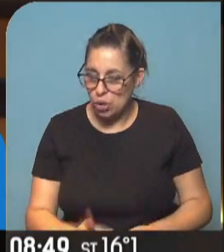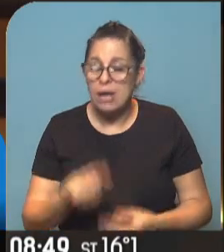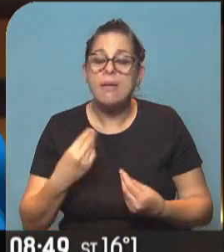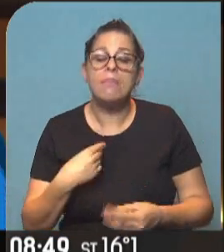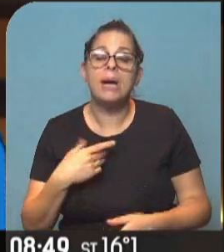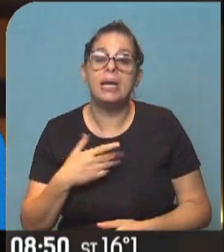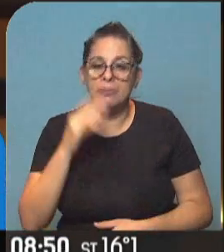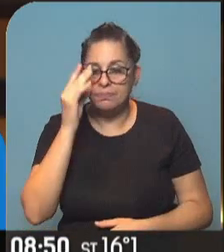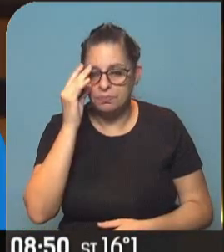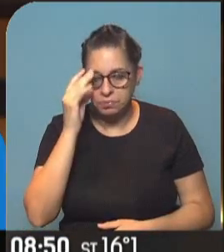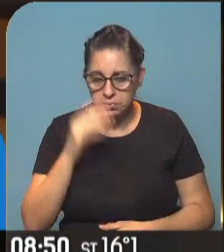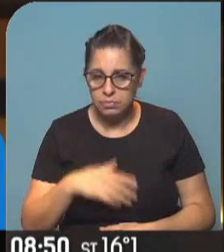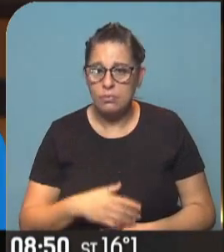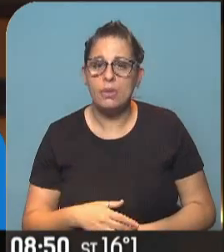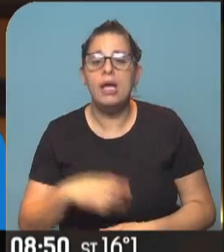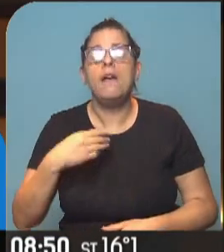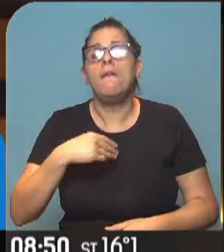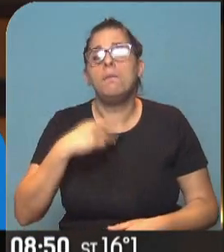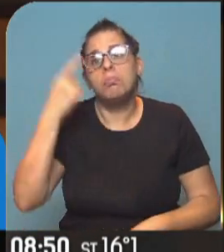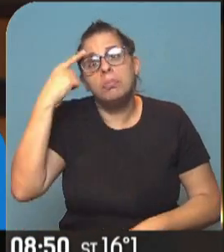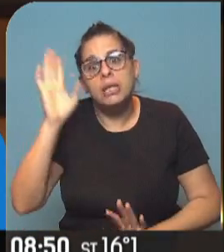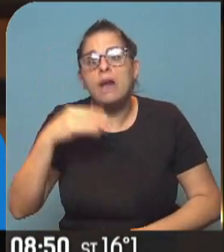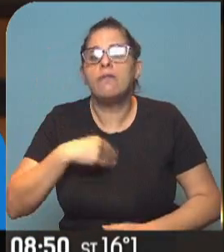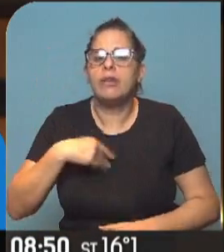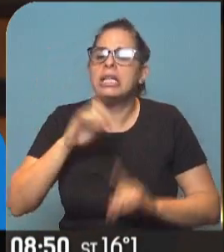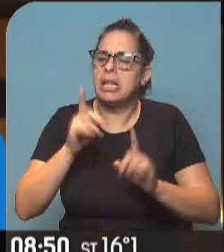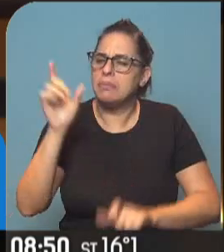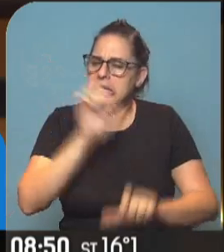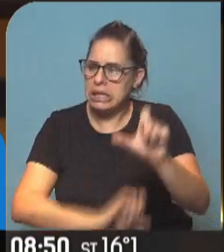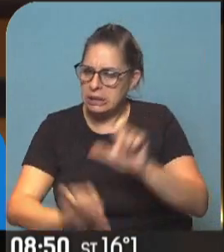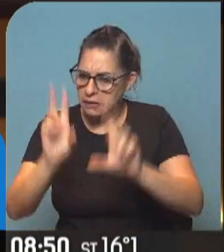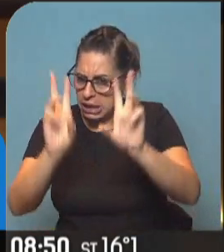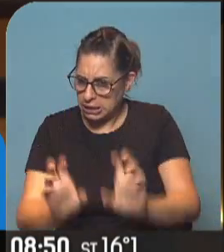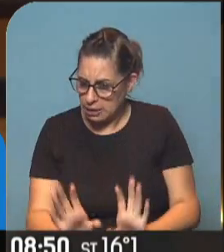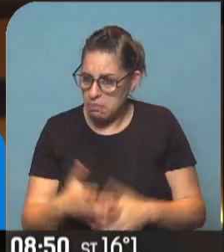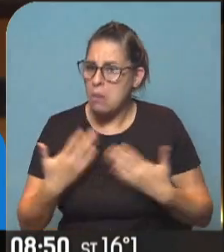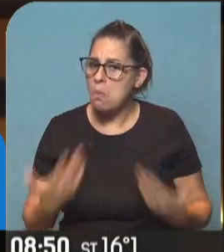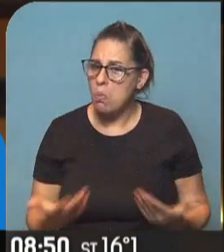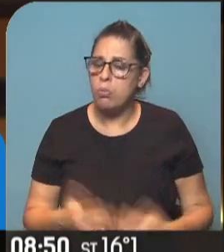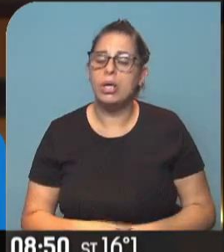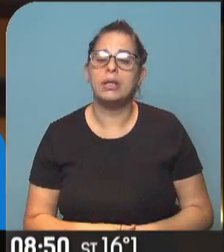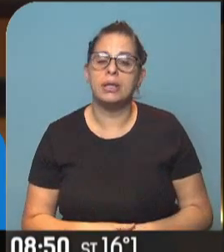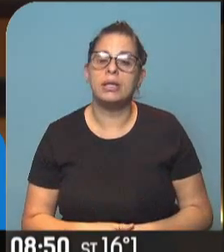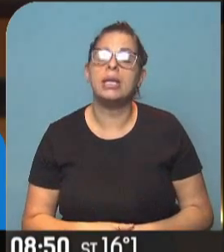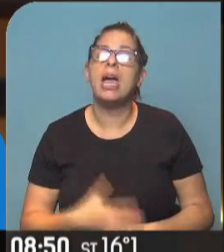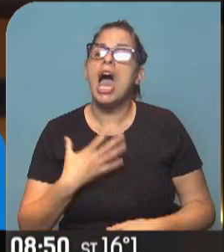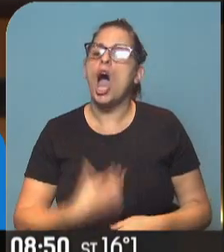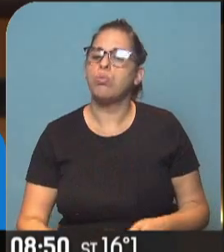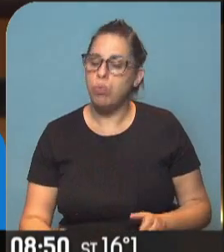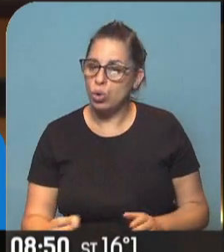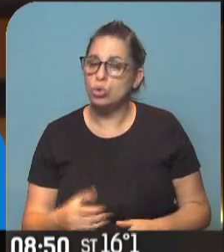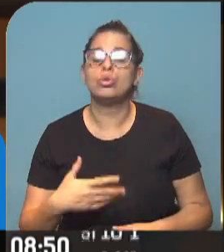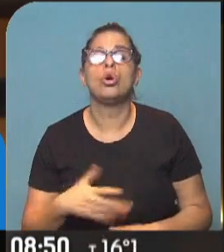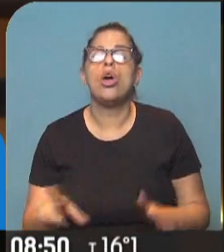no ponga en riesgo tanto las creencias de fe como cuestiones científicas y que podamos hacer de esta práctica un